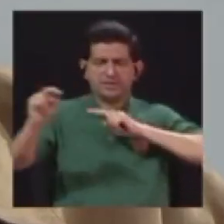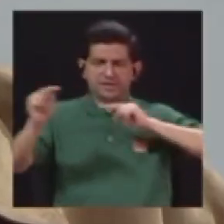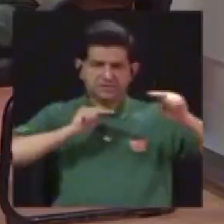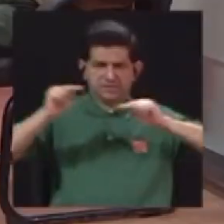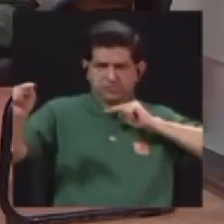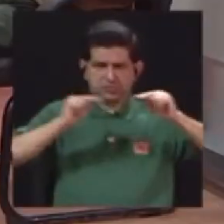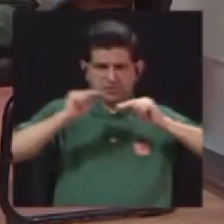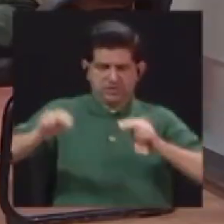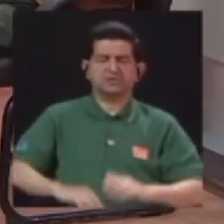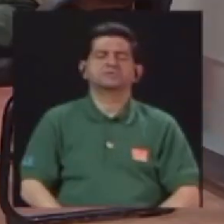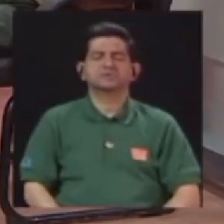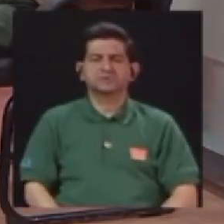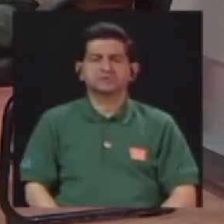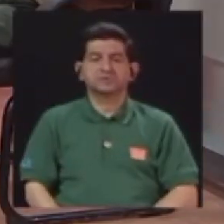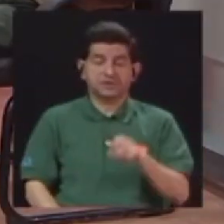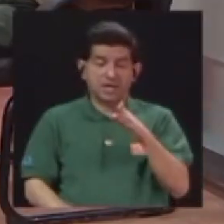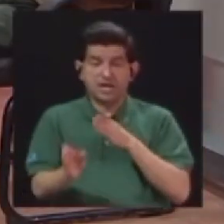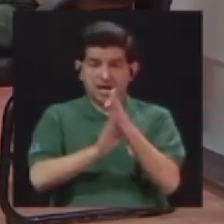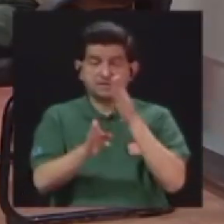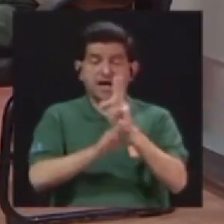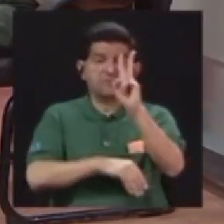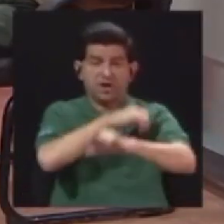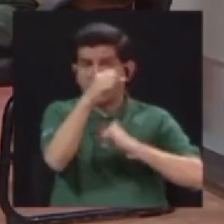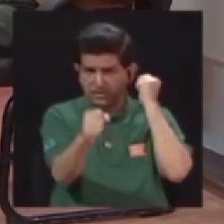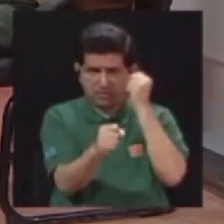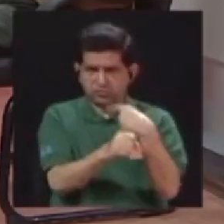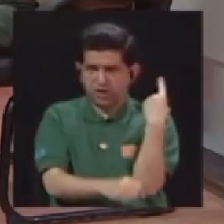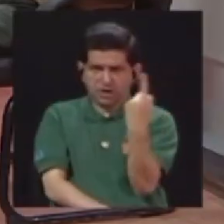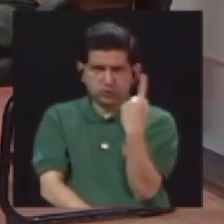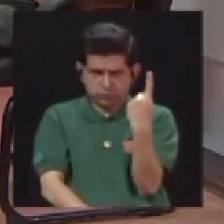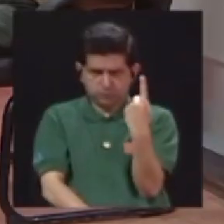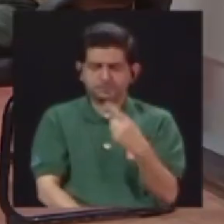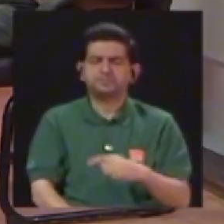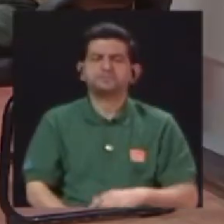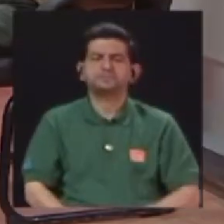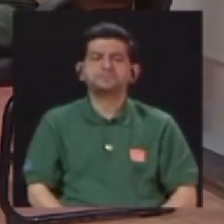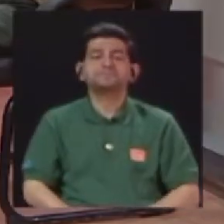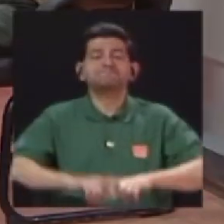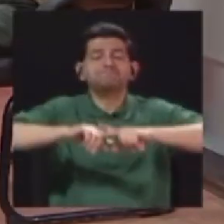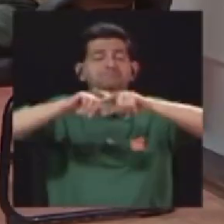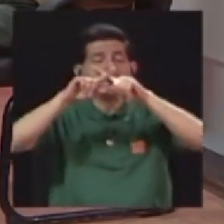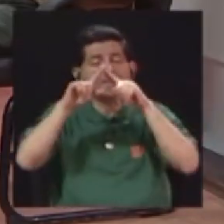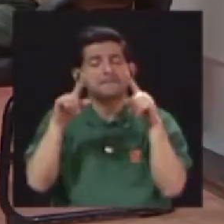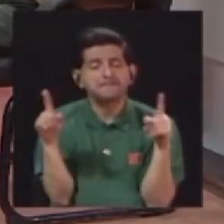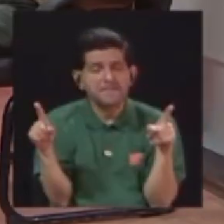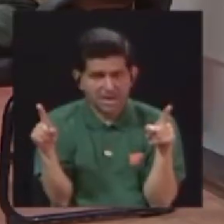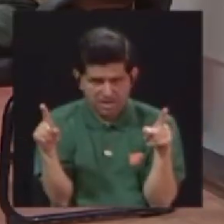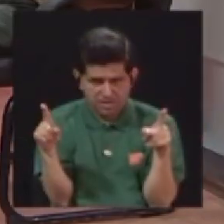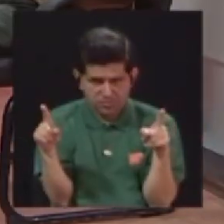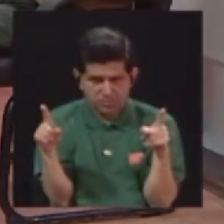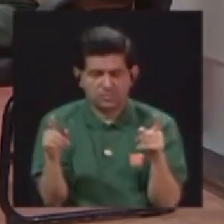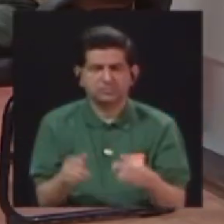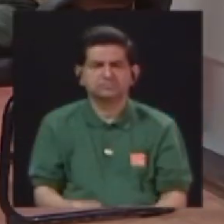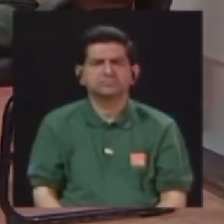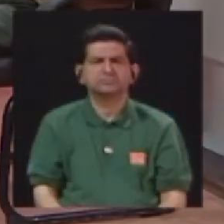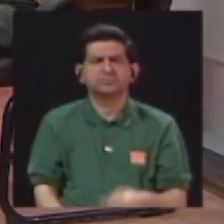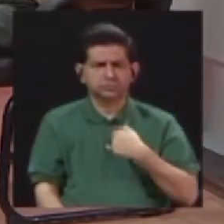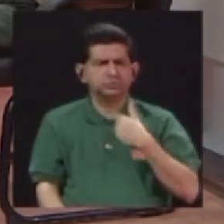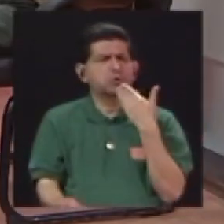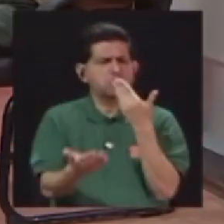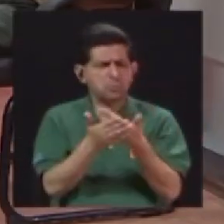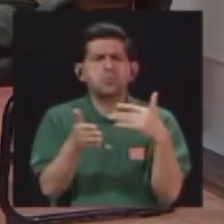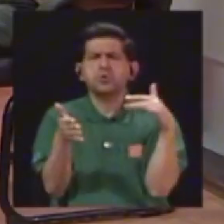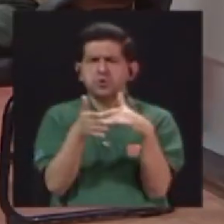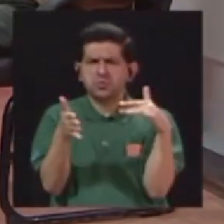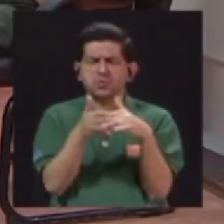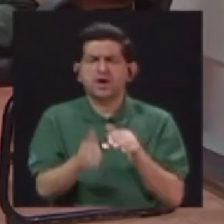negocios, y era una carrera de 2 años nada más, ¿verdad? Pero resulta que fui un buen